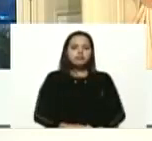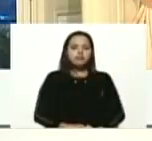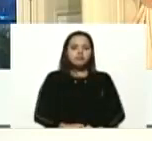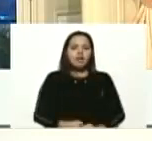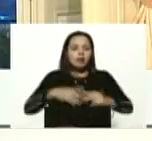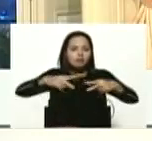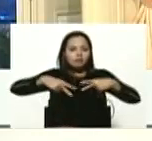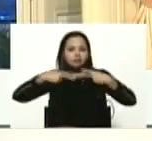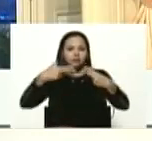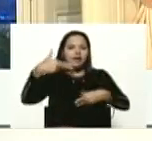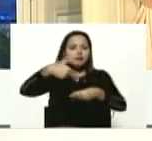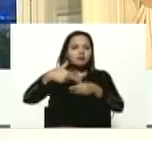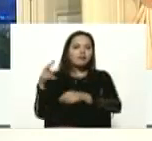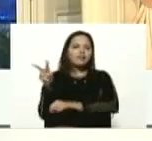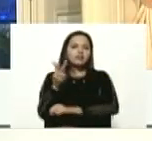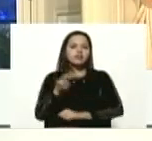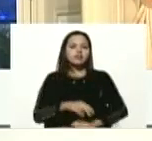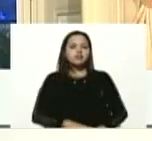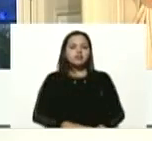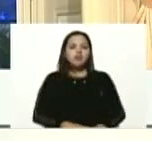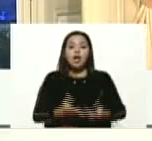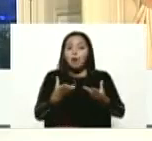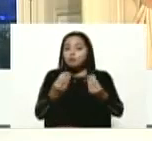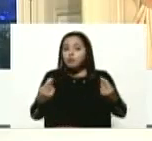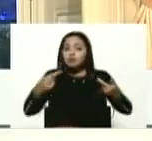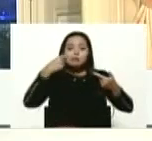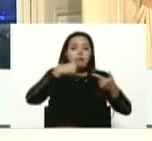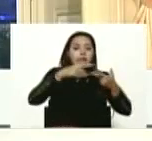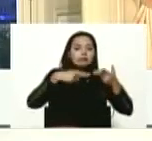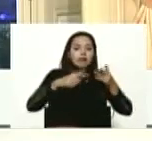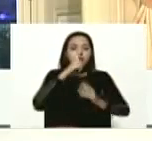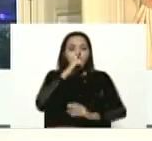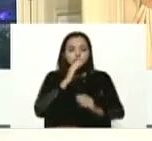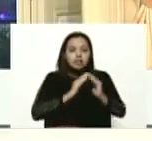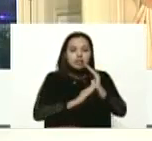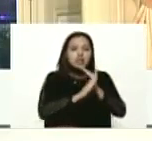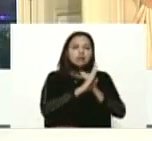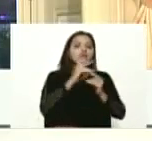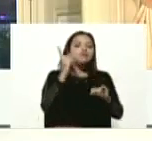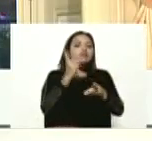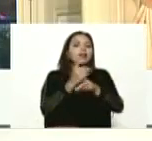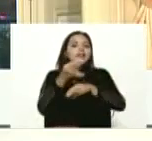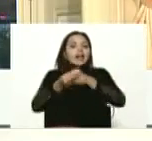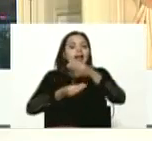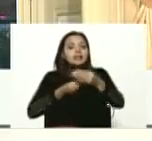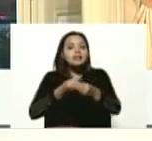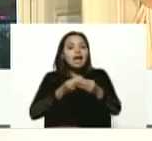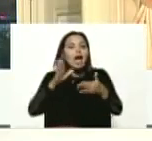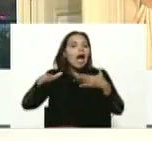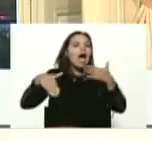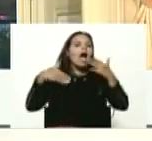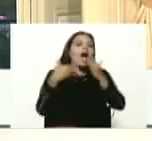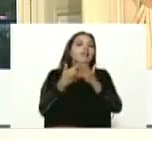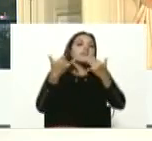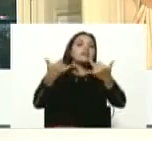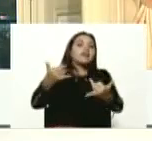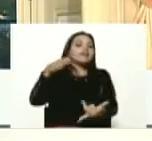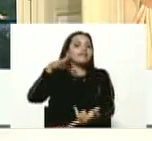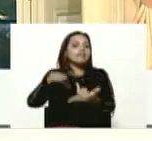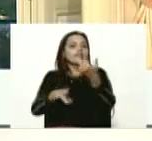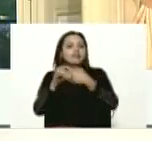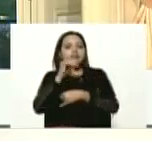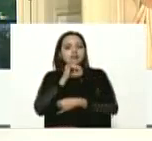recuperación. Muchas de estas cosas en silencio tienen que ser hasta que son.